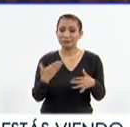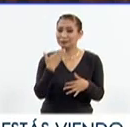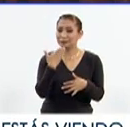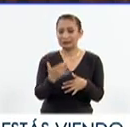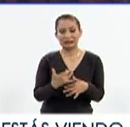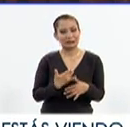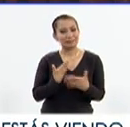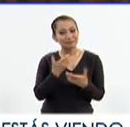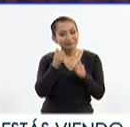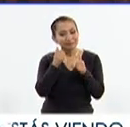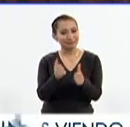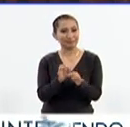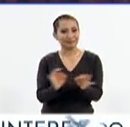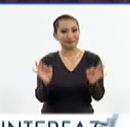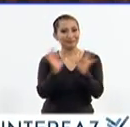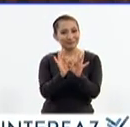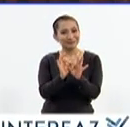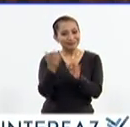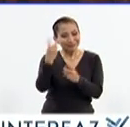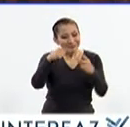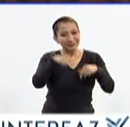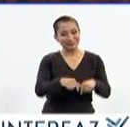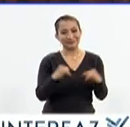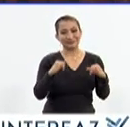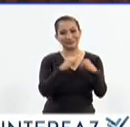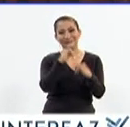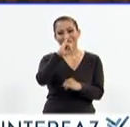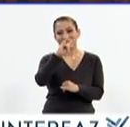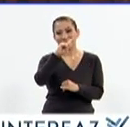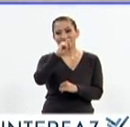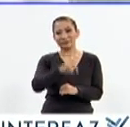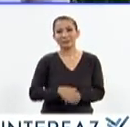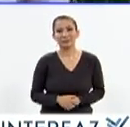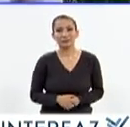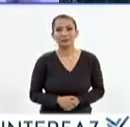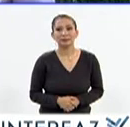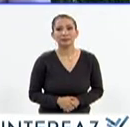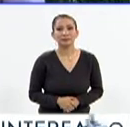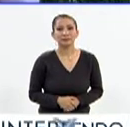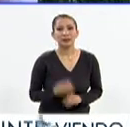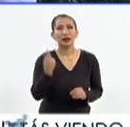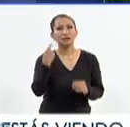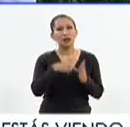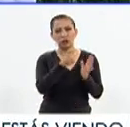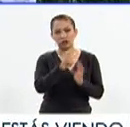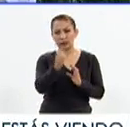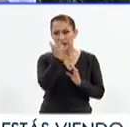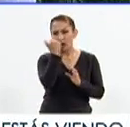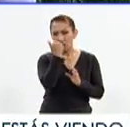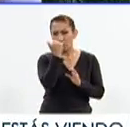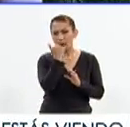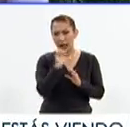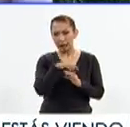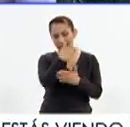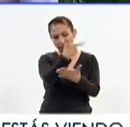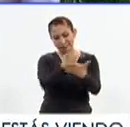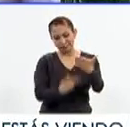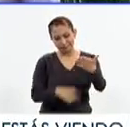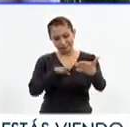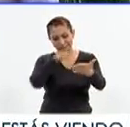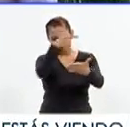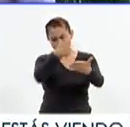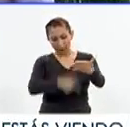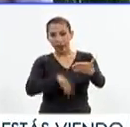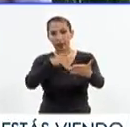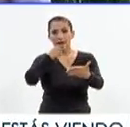mucho sentido al origen del Instituto Politécnico Nacional. Son 1.200 alumnas que están registradas